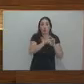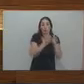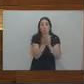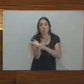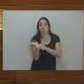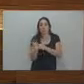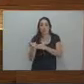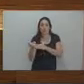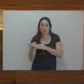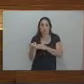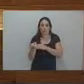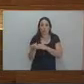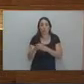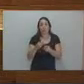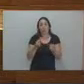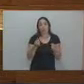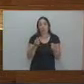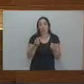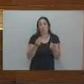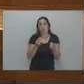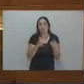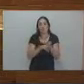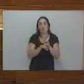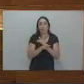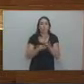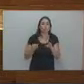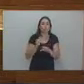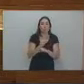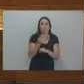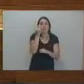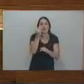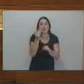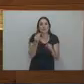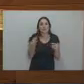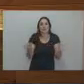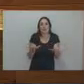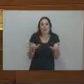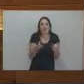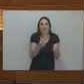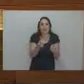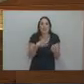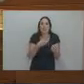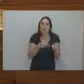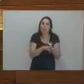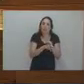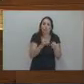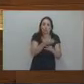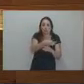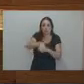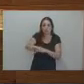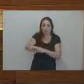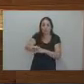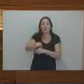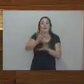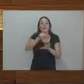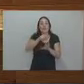hechos a partidas presupuestarias que se consideran de emergencia y que se consideran necesarias. Y esto no es incompatible con